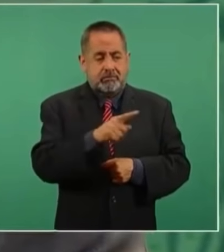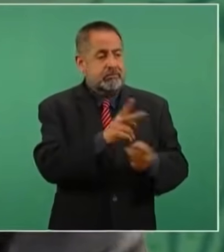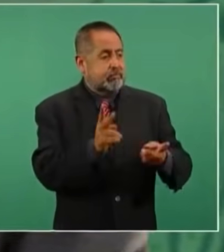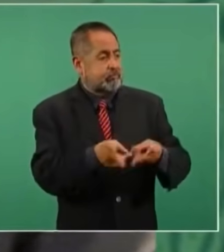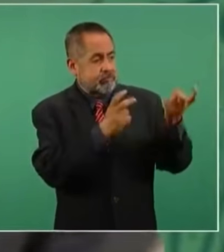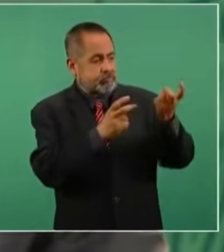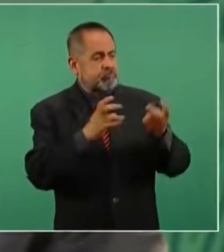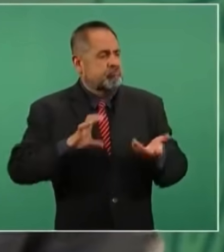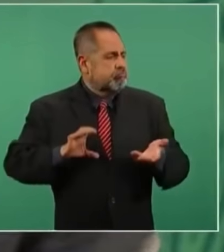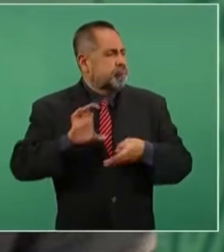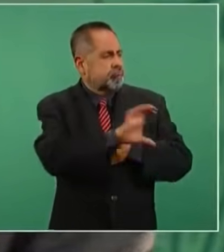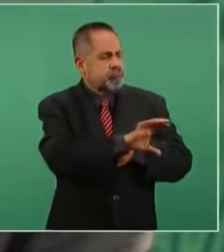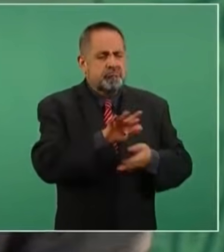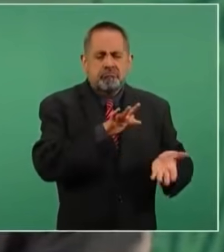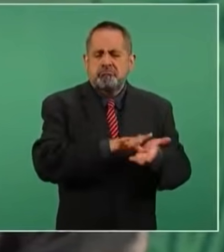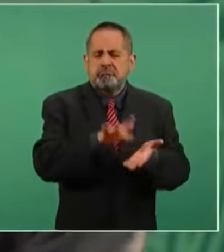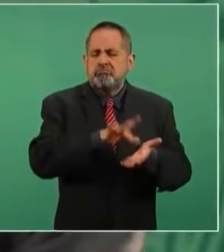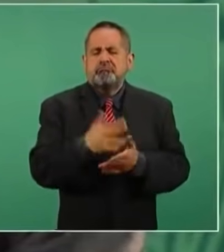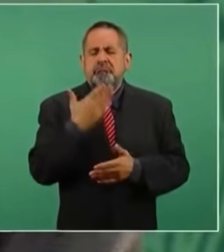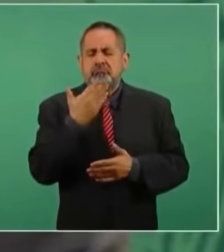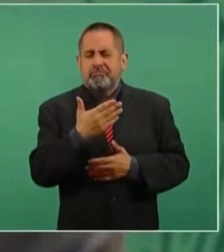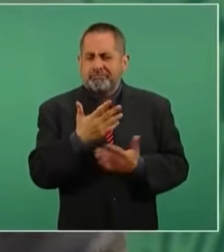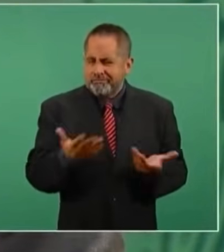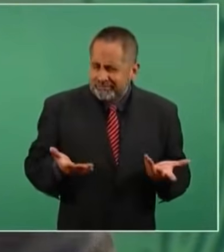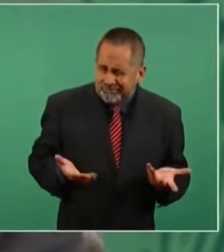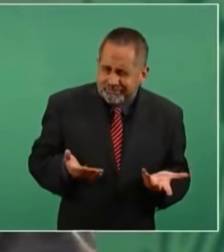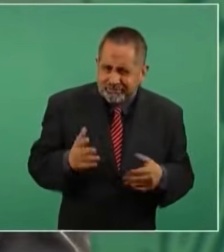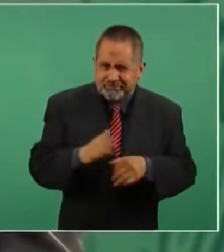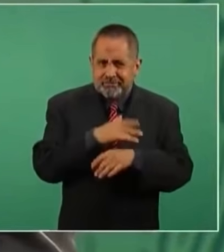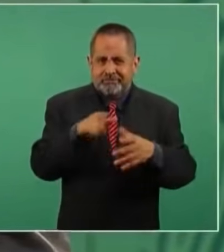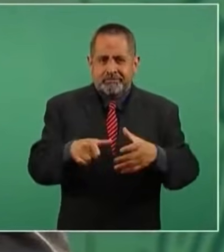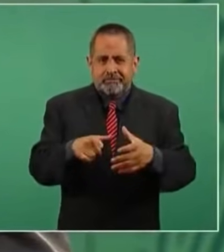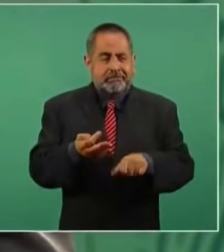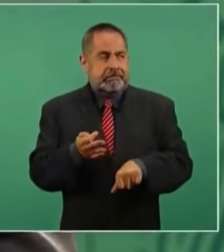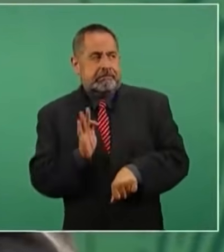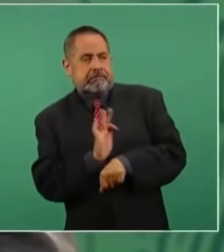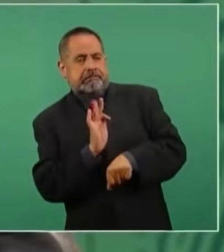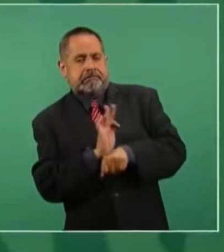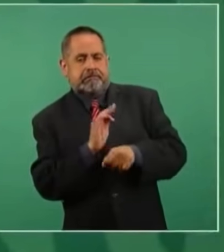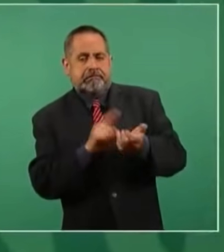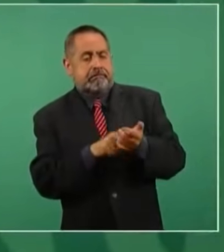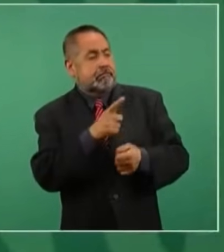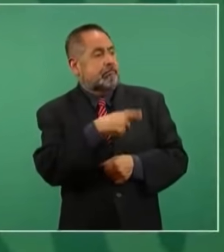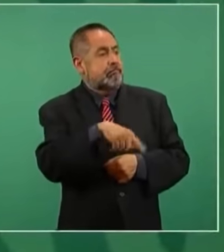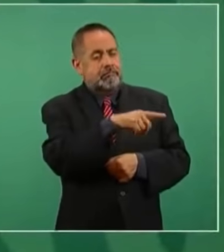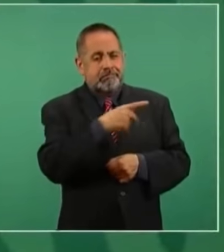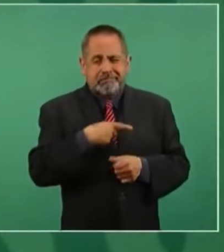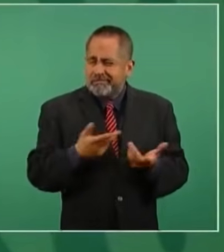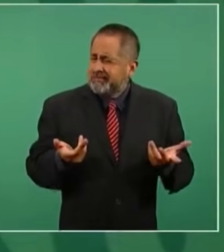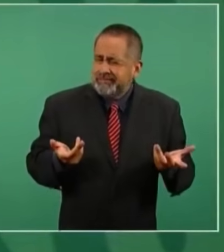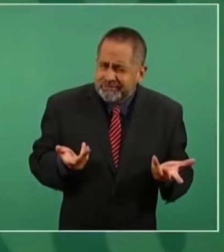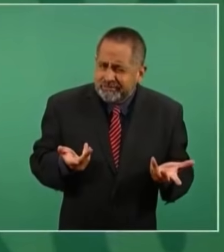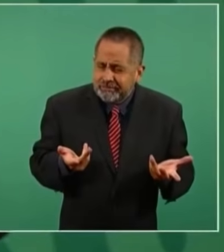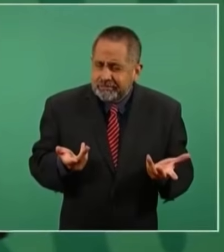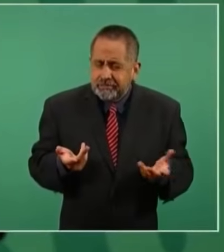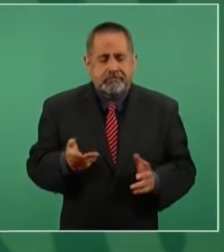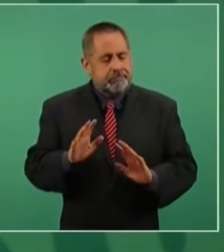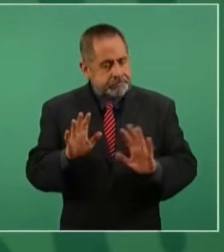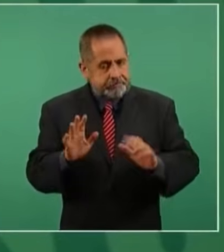¿Por qué aprobaron el FOBAPRO? Bueno, porque era proteger a los de arriba. Entonces, puede uno